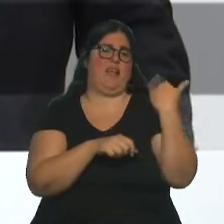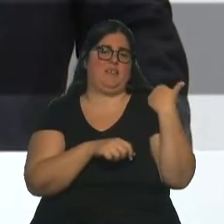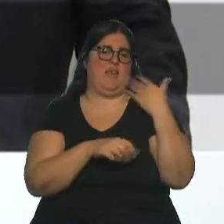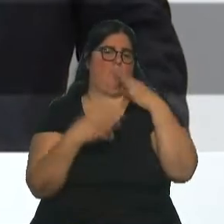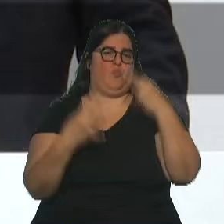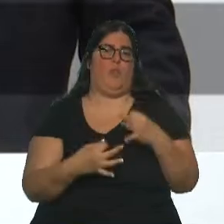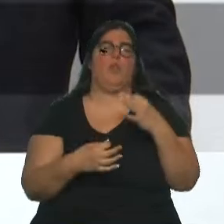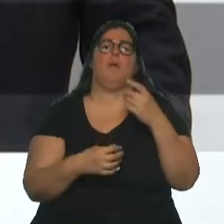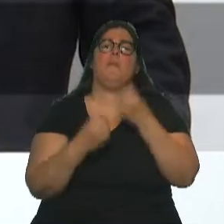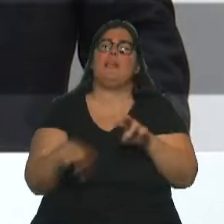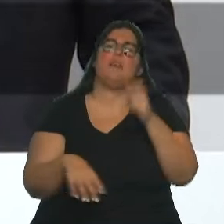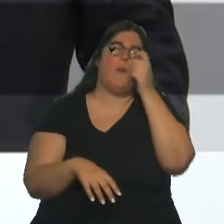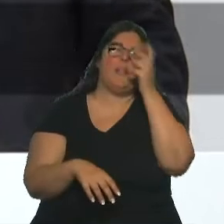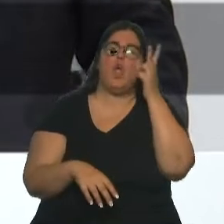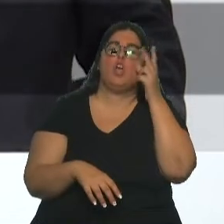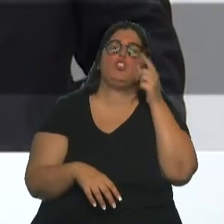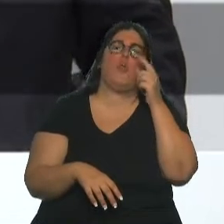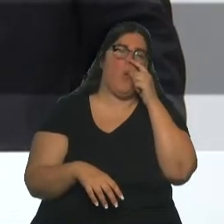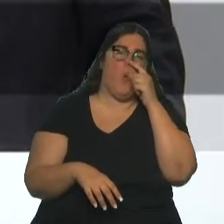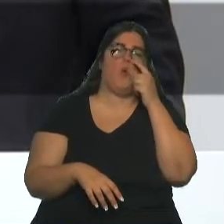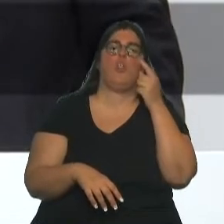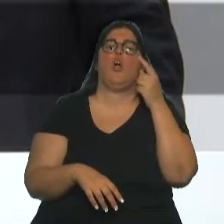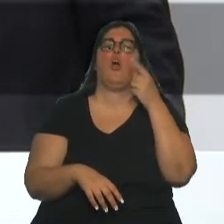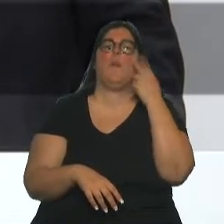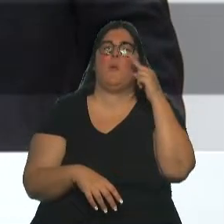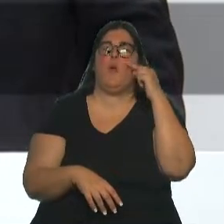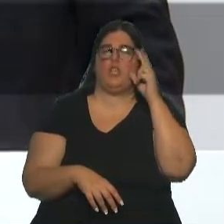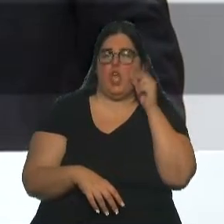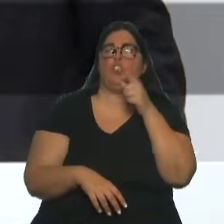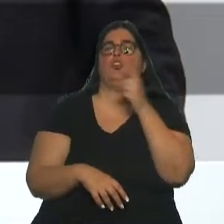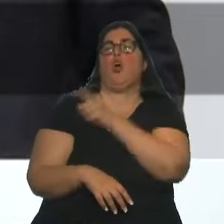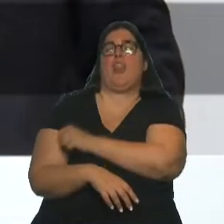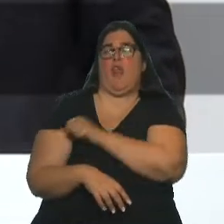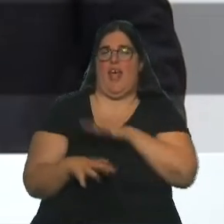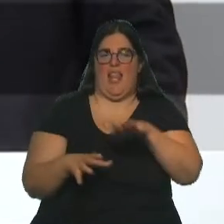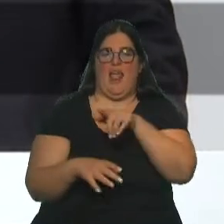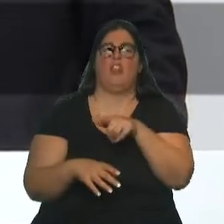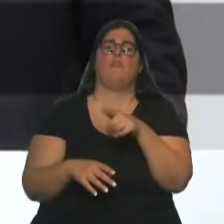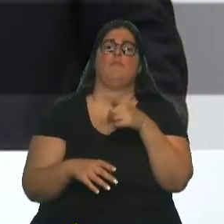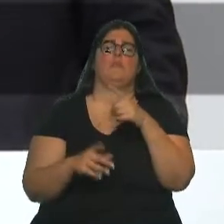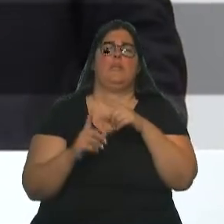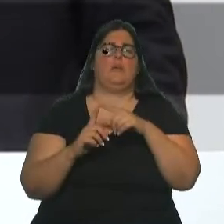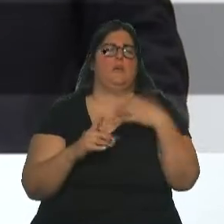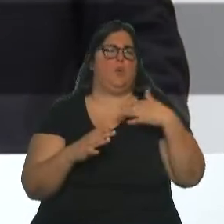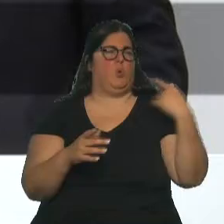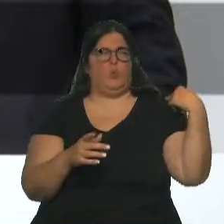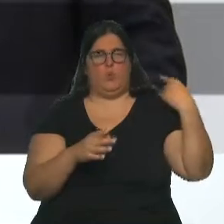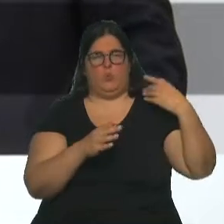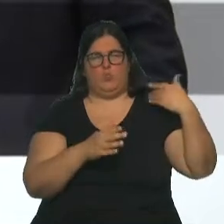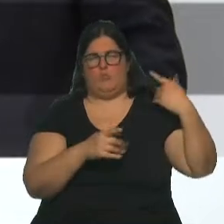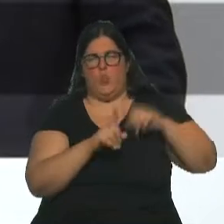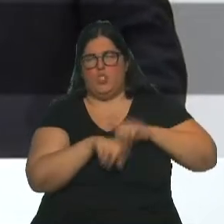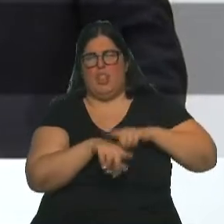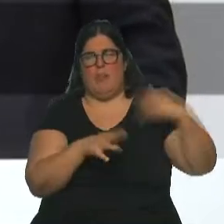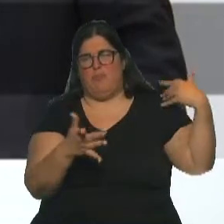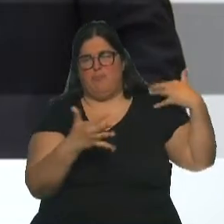June 1999 in Rio. They have been long and often tough, and we have come closer before,